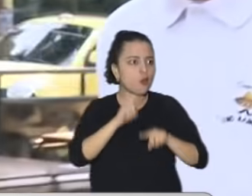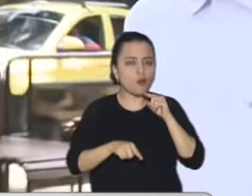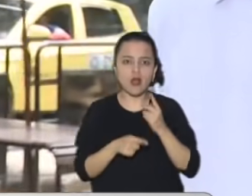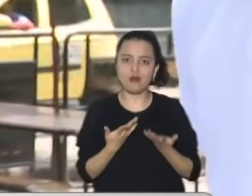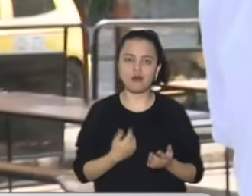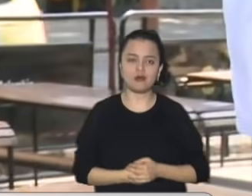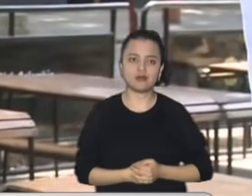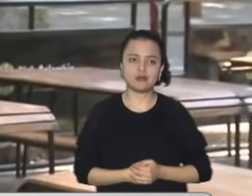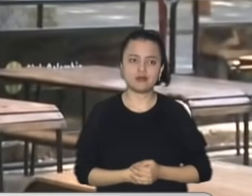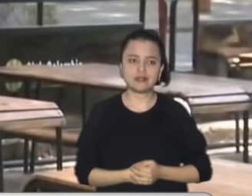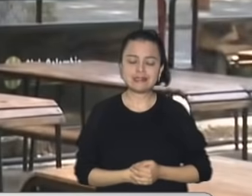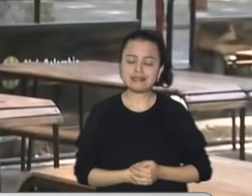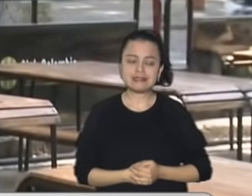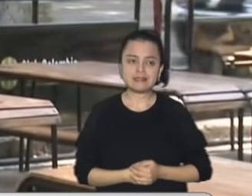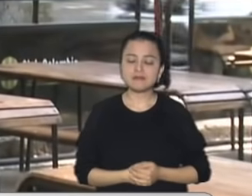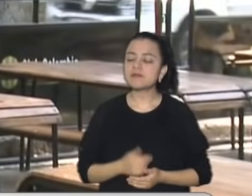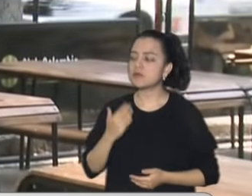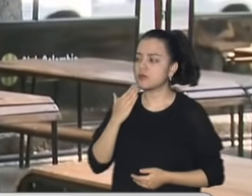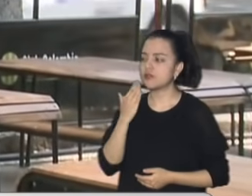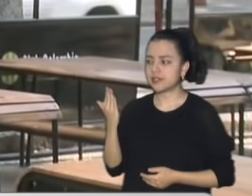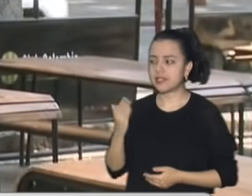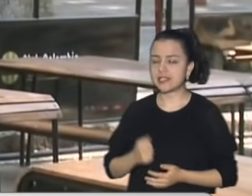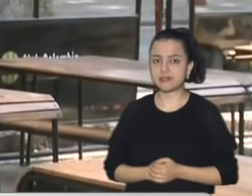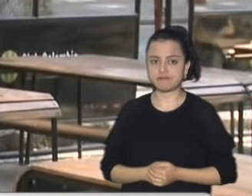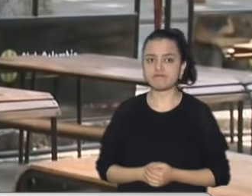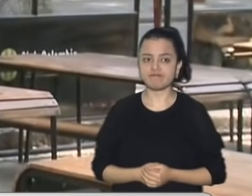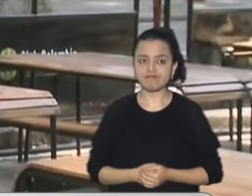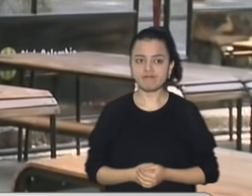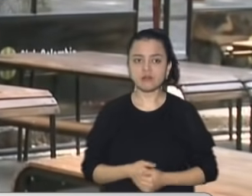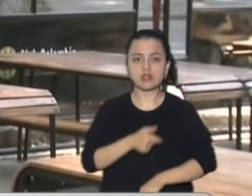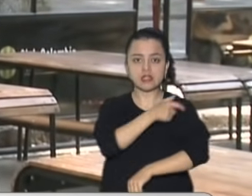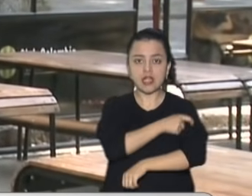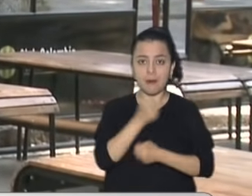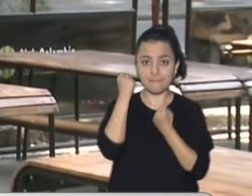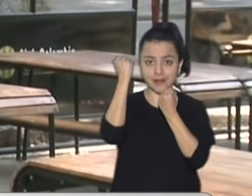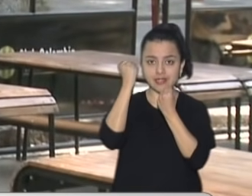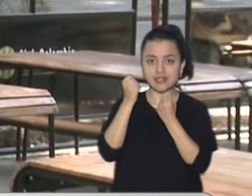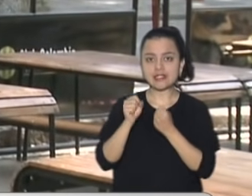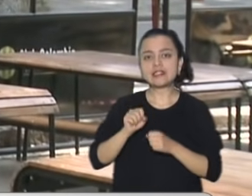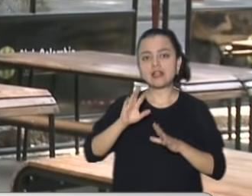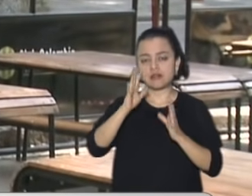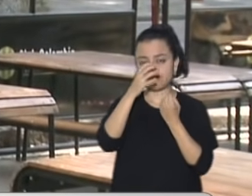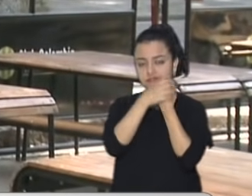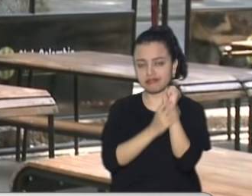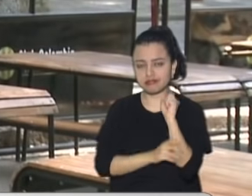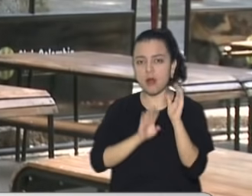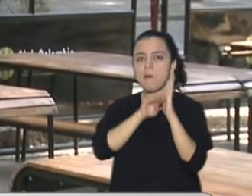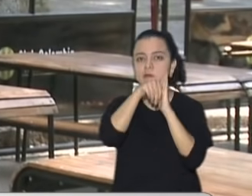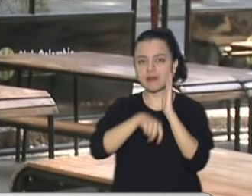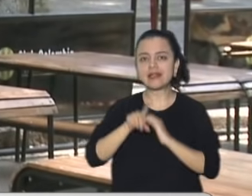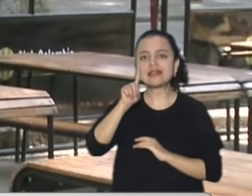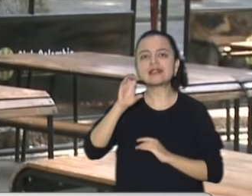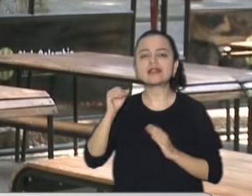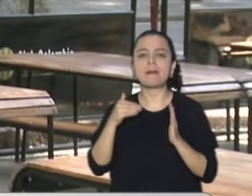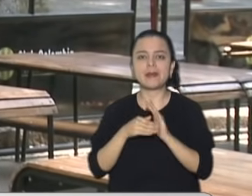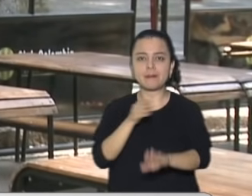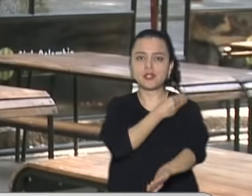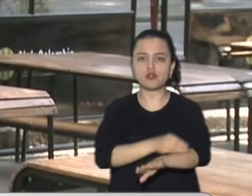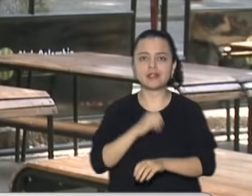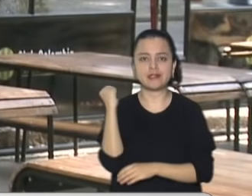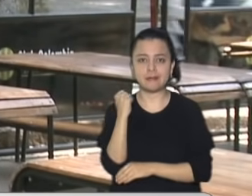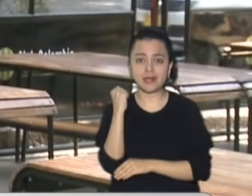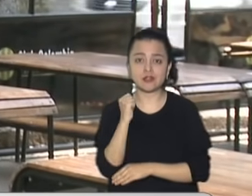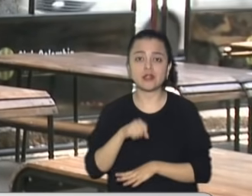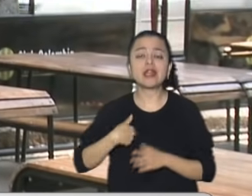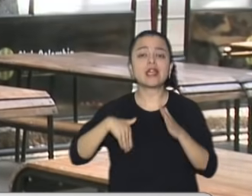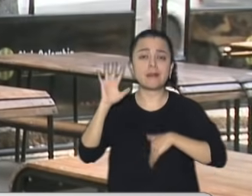precisamente según ACODRES, hasta el momento se han tenido pérdidas por los 60 mil millones de pesos y 2.678 negocios